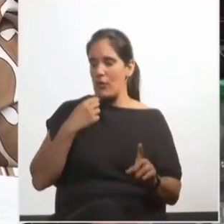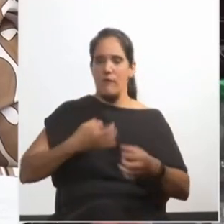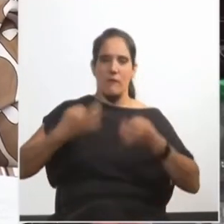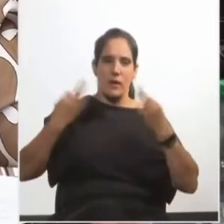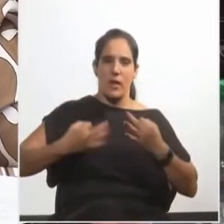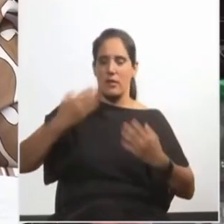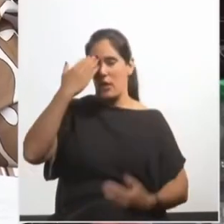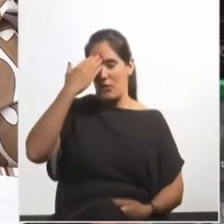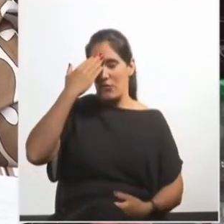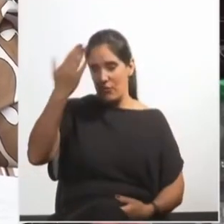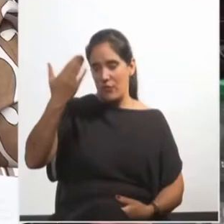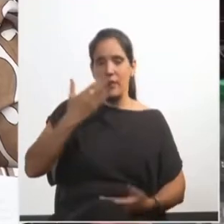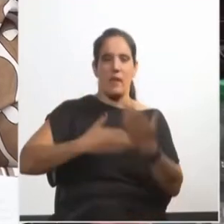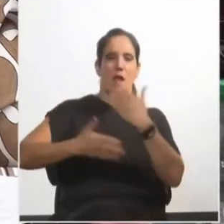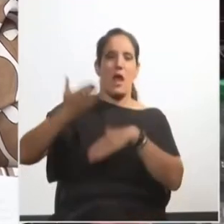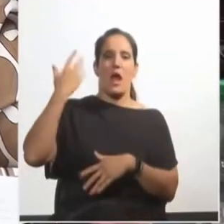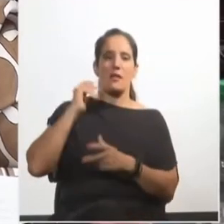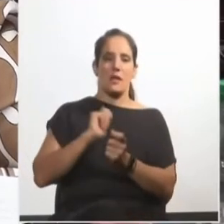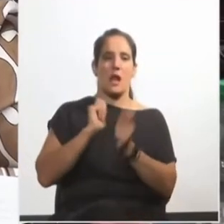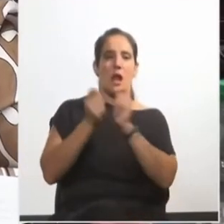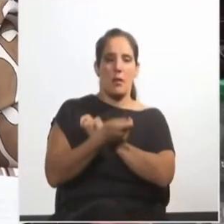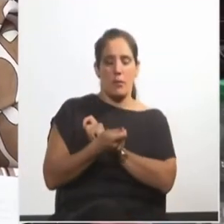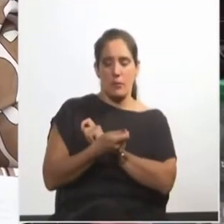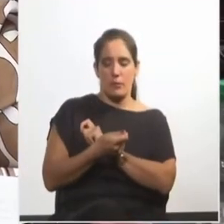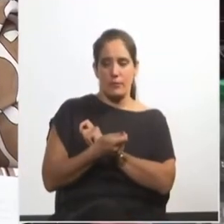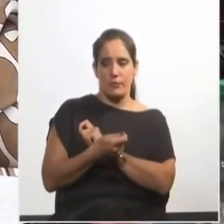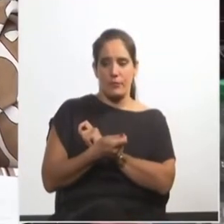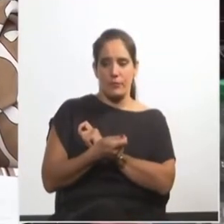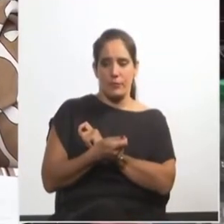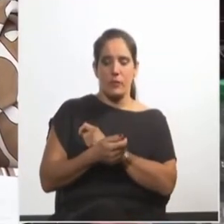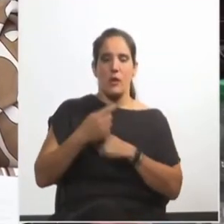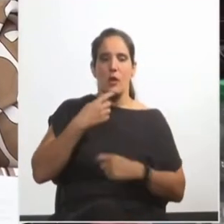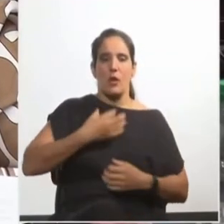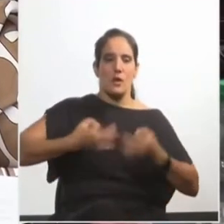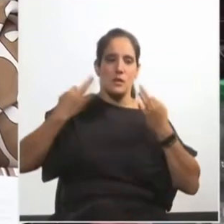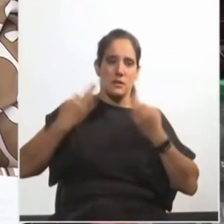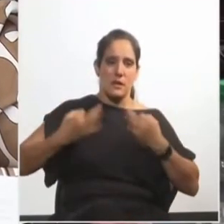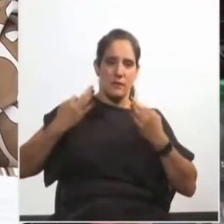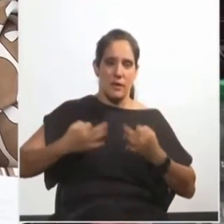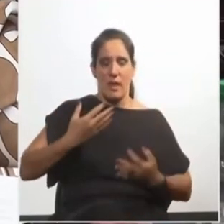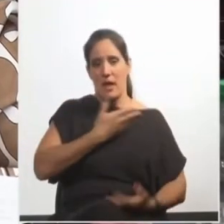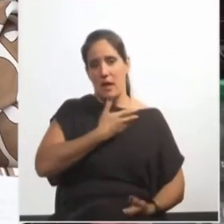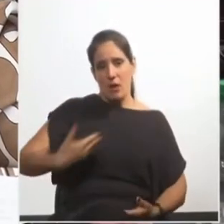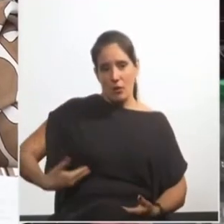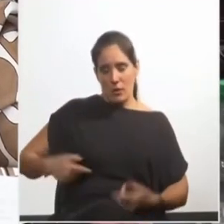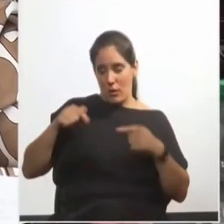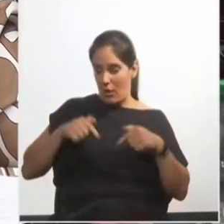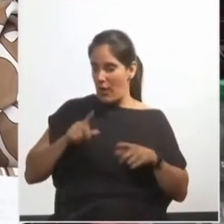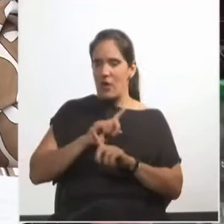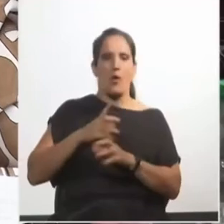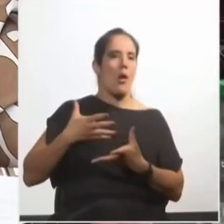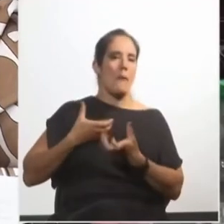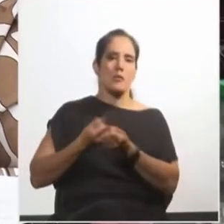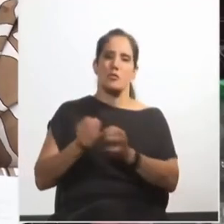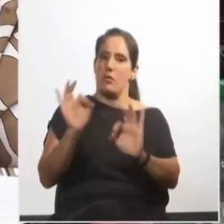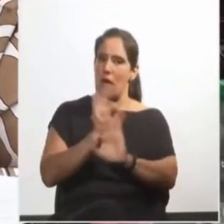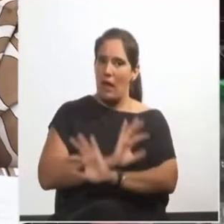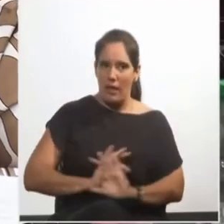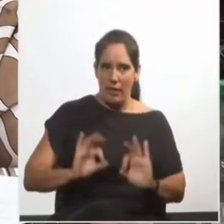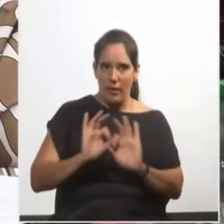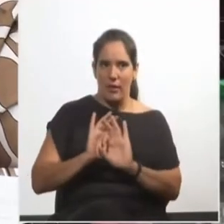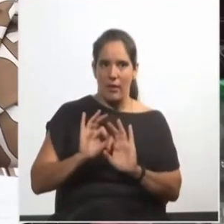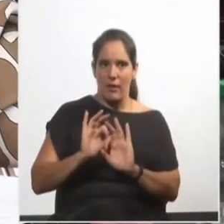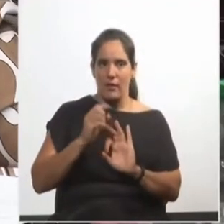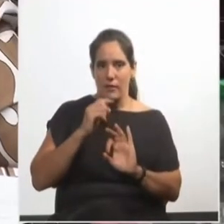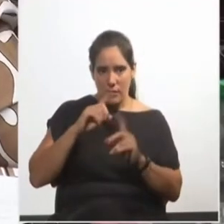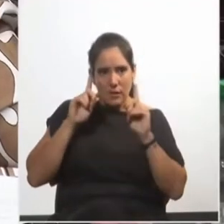no haya hecho en el pasado ninguna reforma. Lo que sí es cierto que el oficialismo actual no acompañó ninguna, considerando que